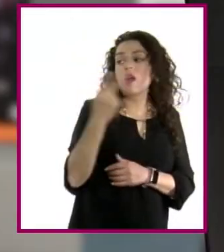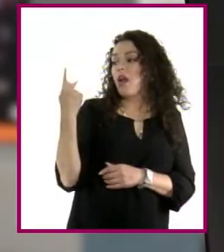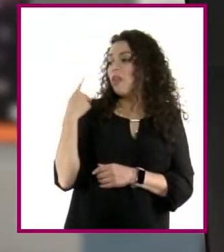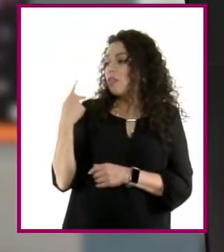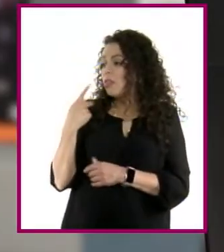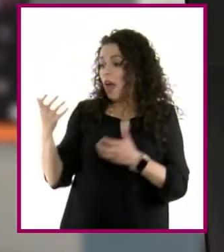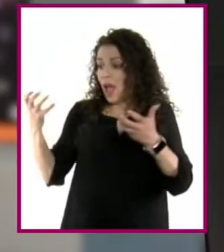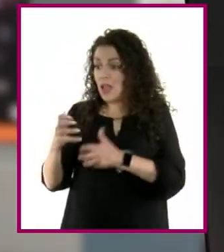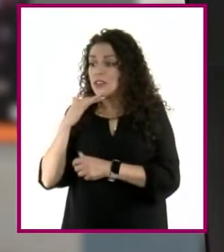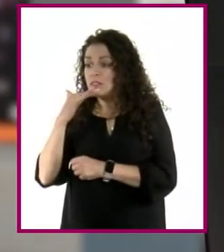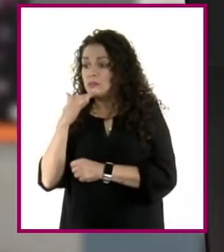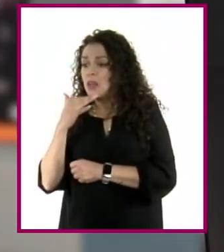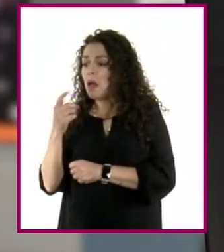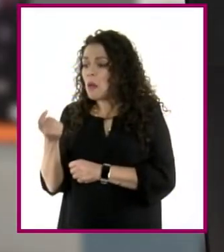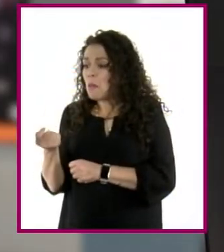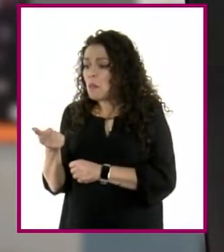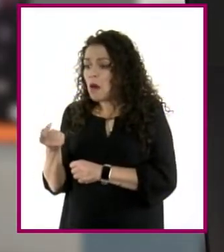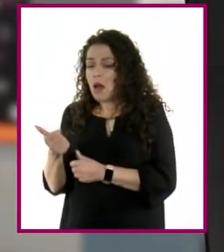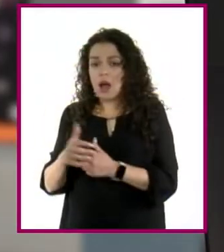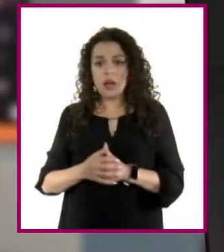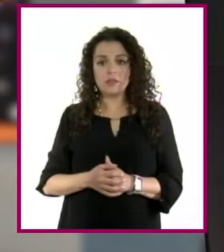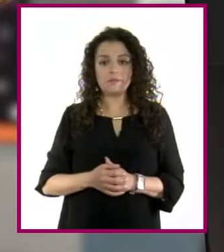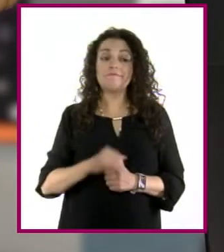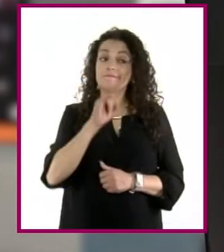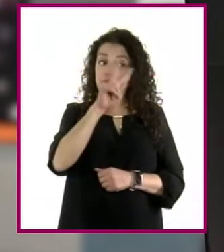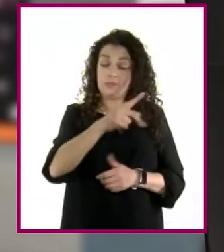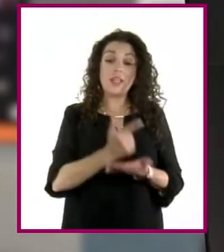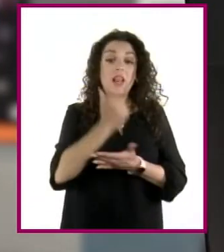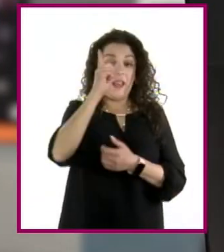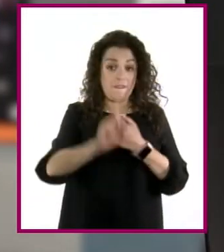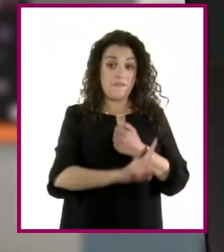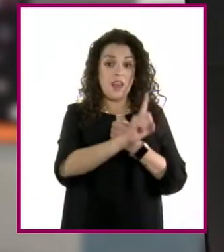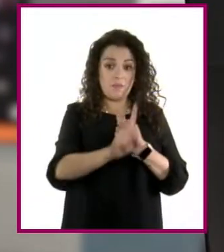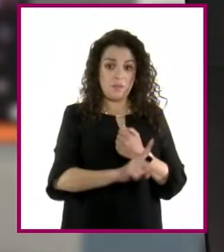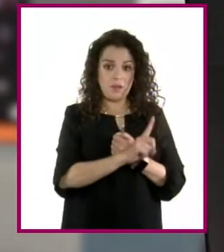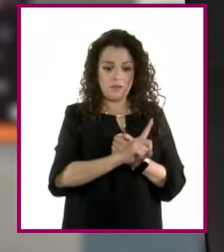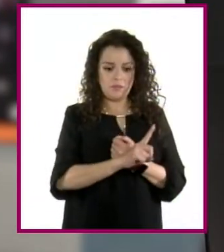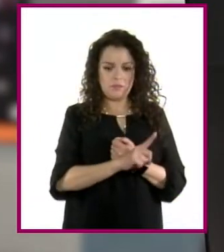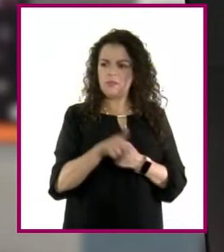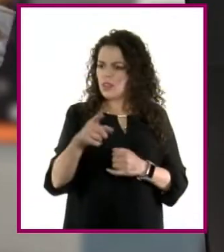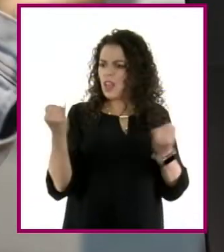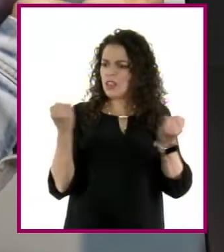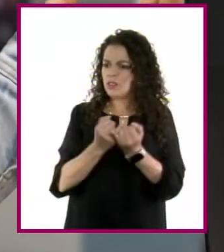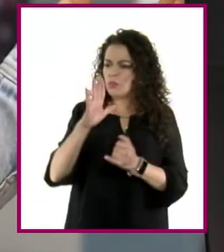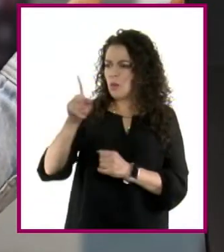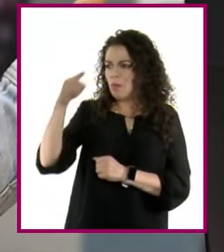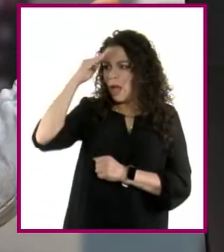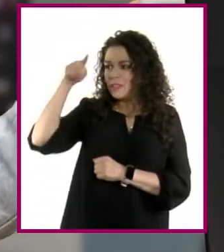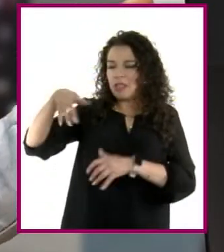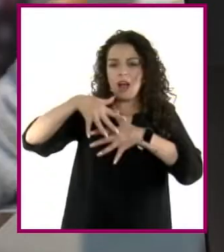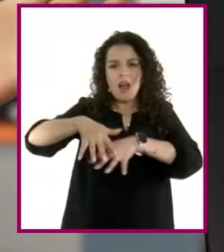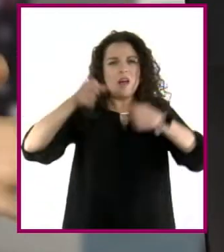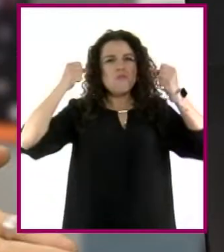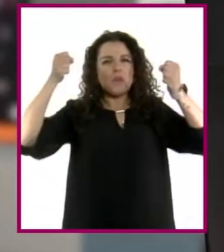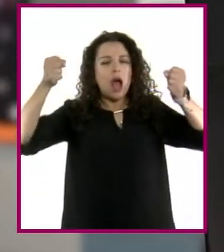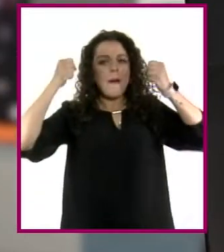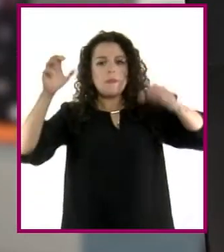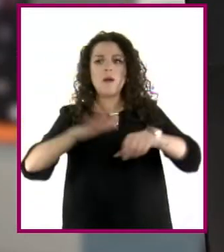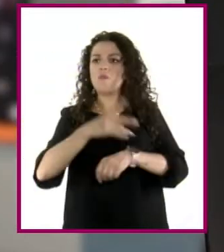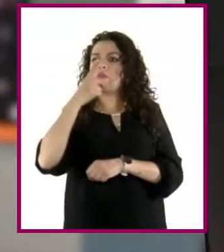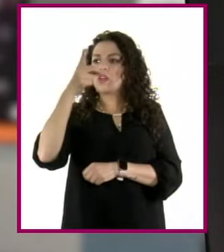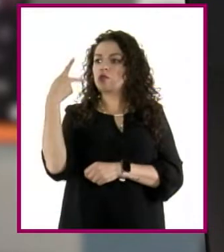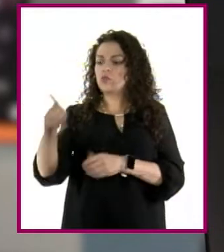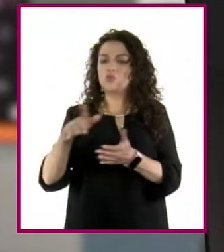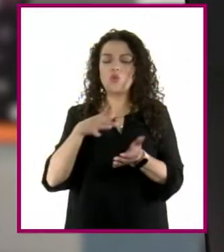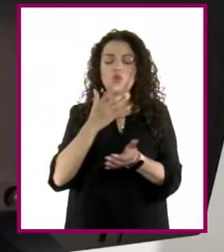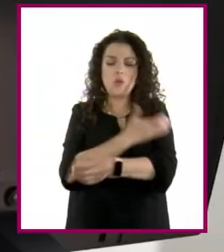problema. ¿Esto no es lo mismo que le pasaba al señor que estaba protestando? ¿Ves que se quejaba de que no había apoyo de sus